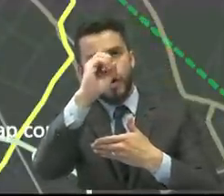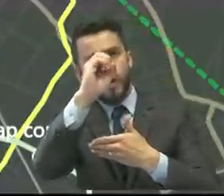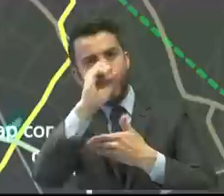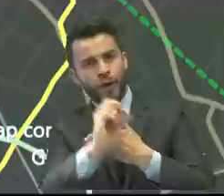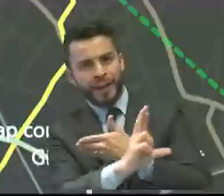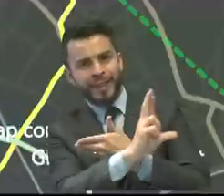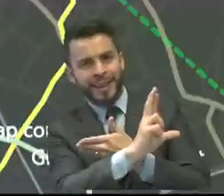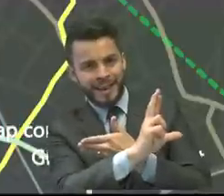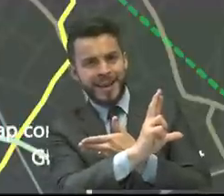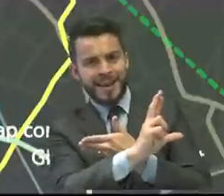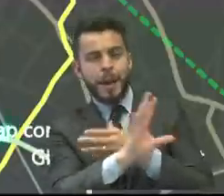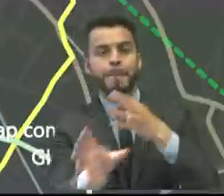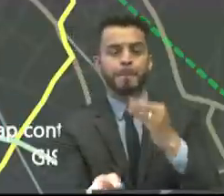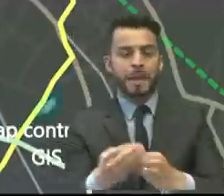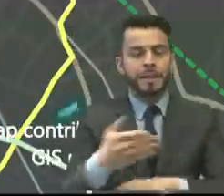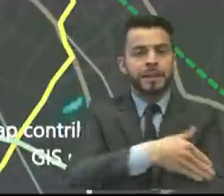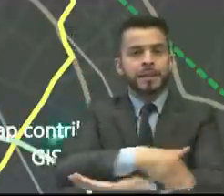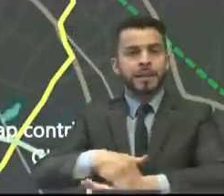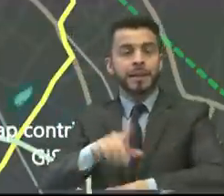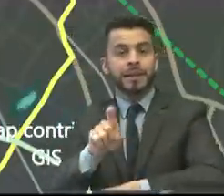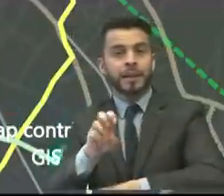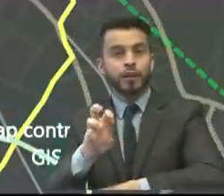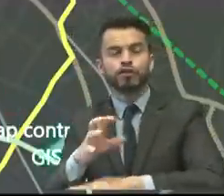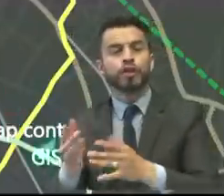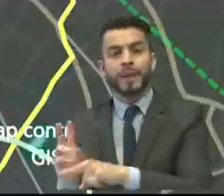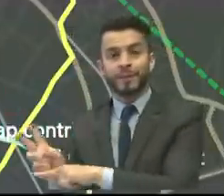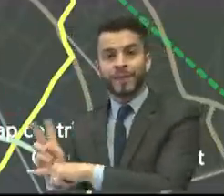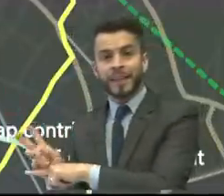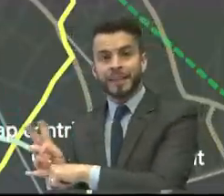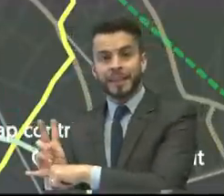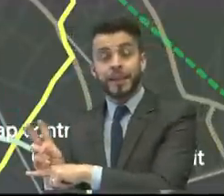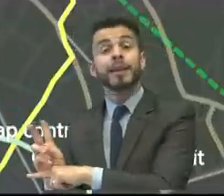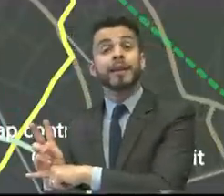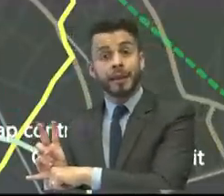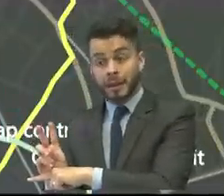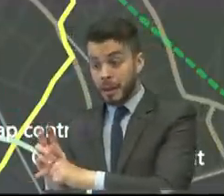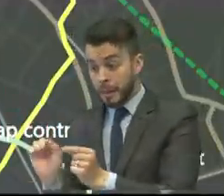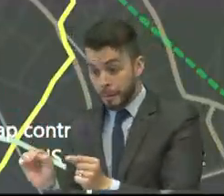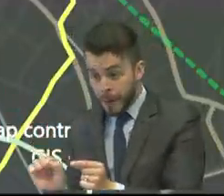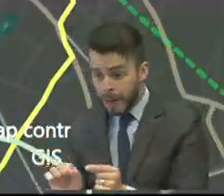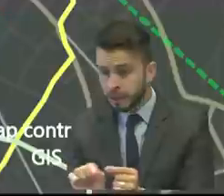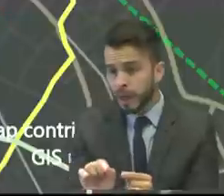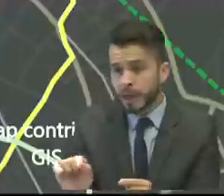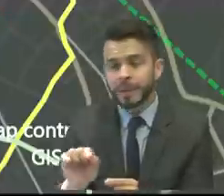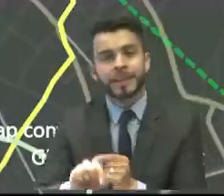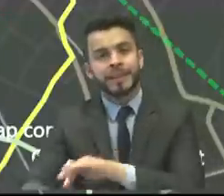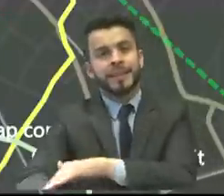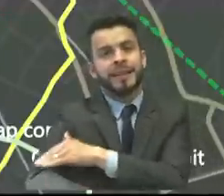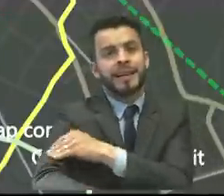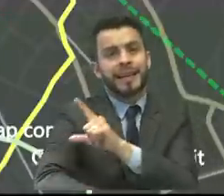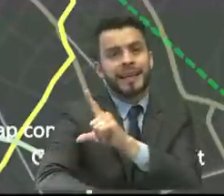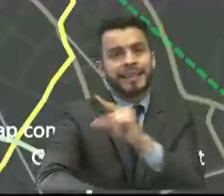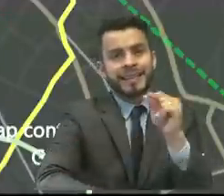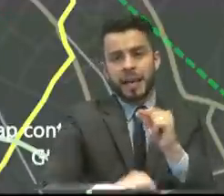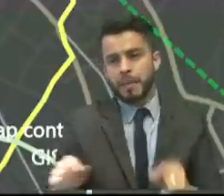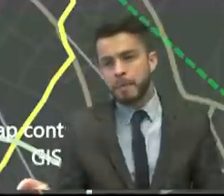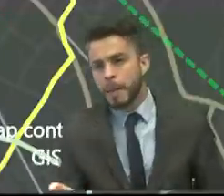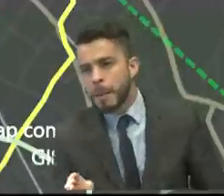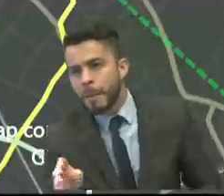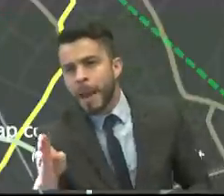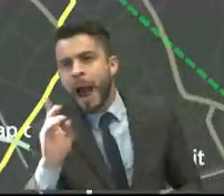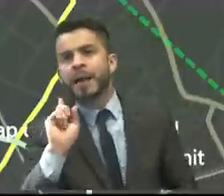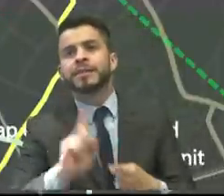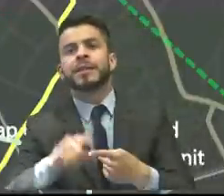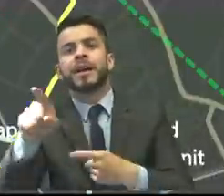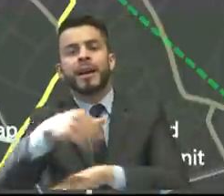avenida 68, desde Venecia, subiendo por la calle 100 hasta la séptima, de hecho,